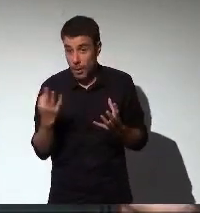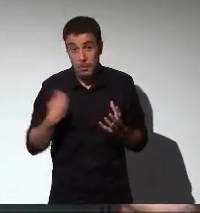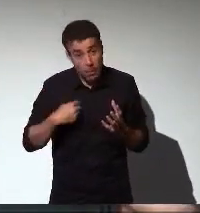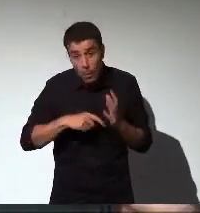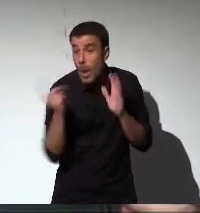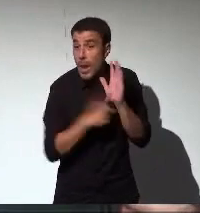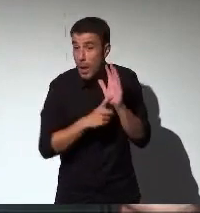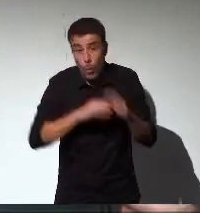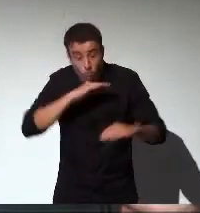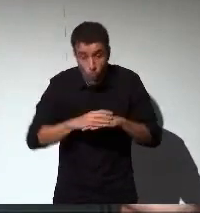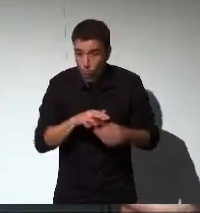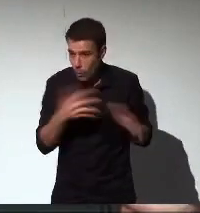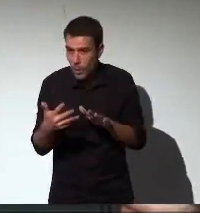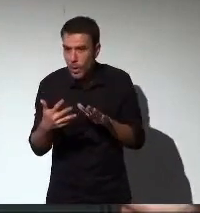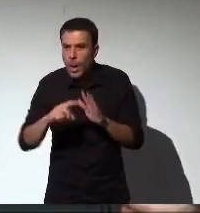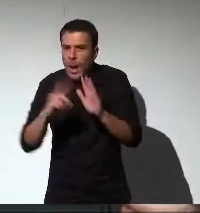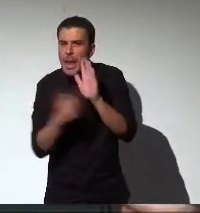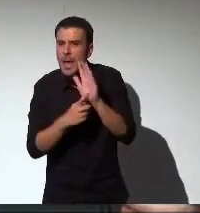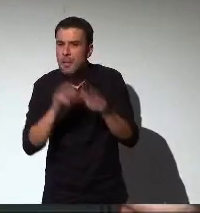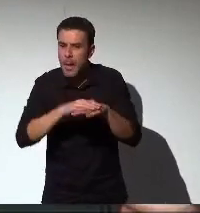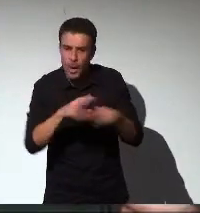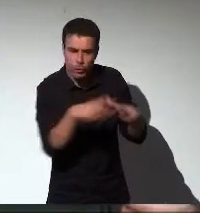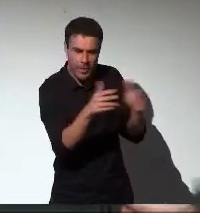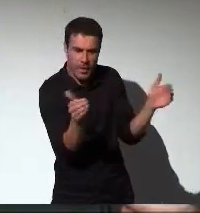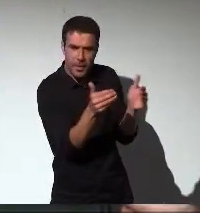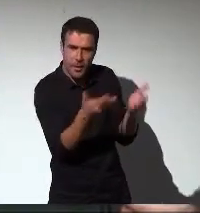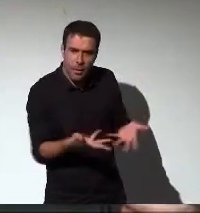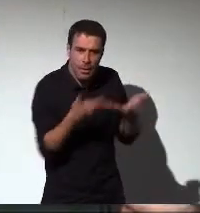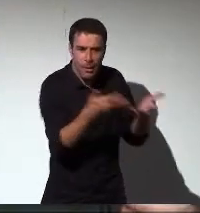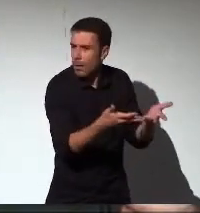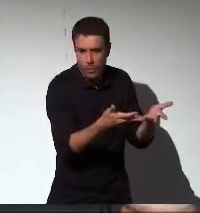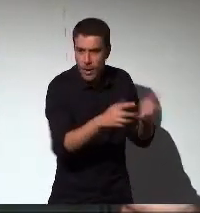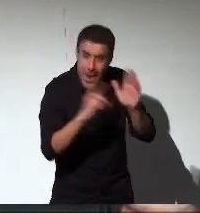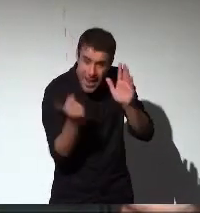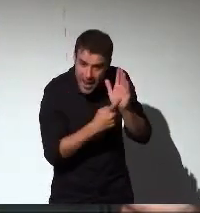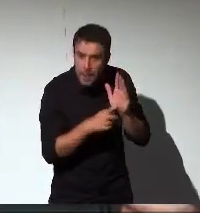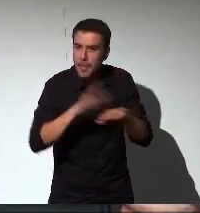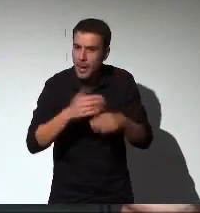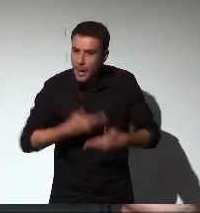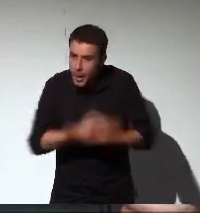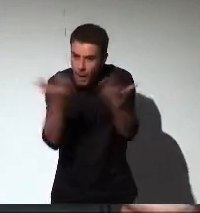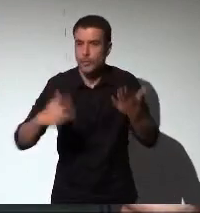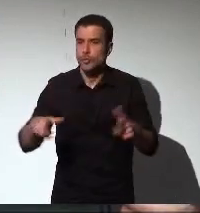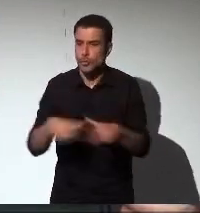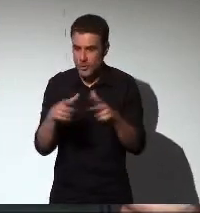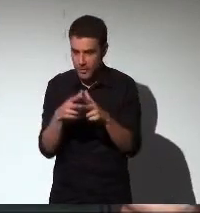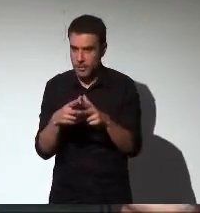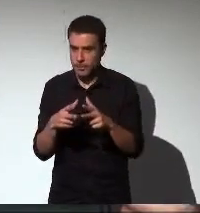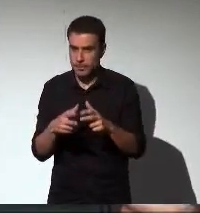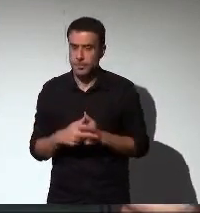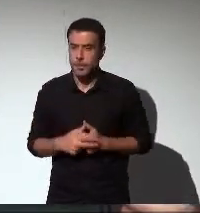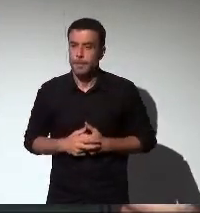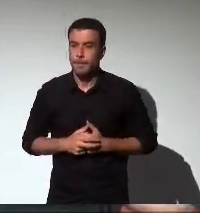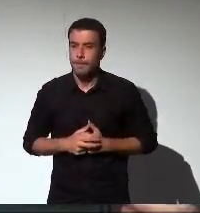Y las leyes no están al servicio de una parte de la sociedad. Las leyes están al servicio de toda la sociedad. Aquellos que tienen